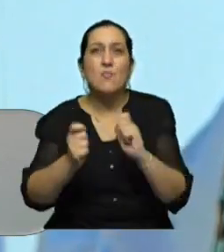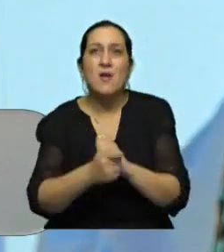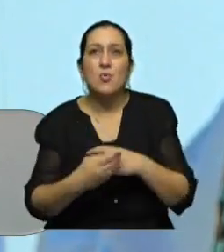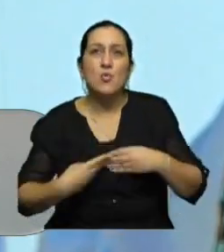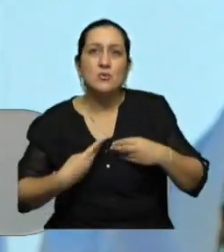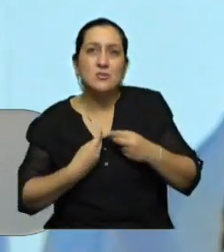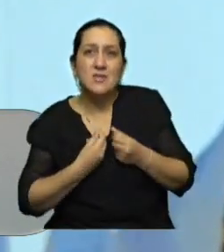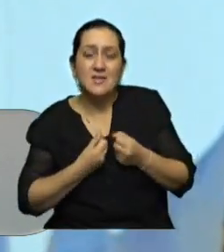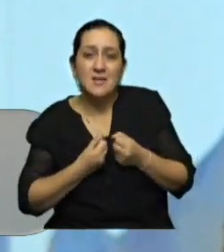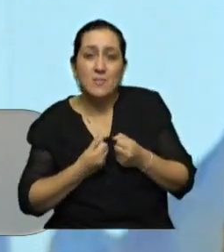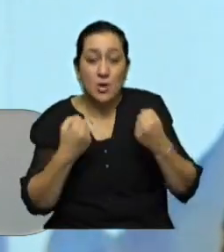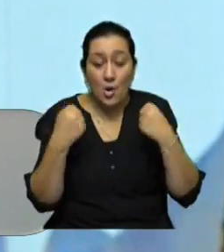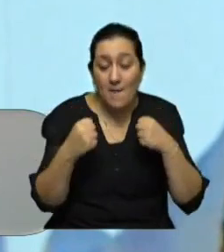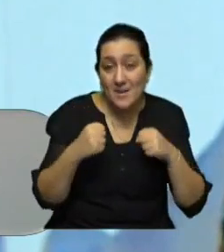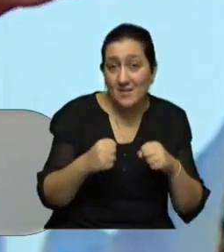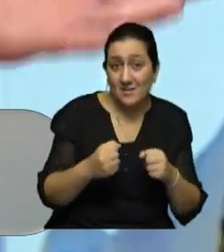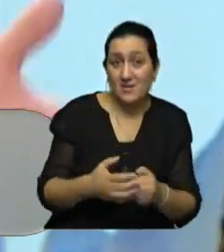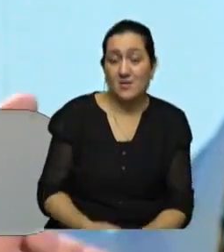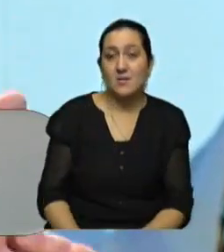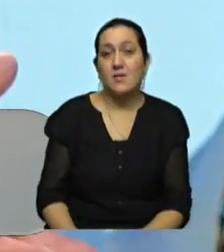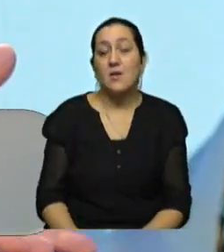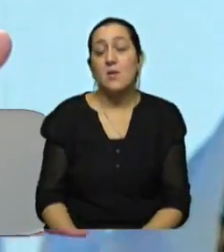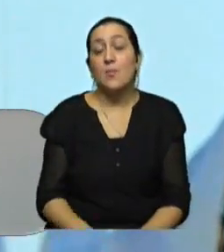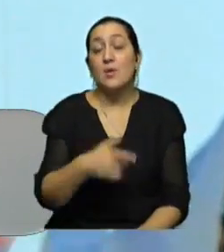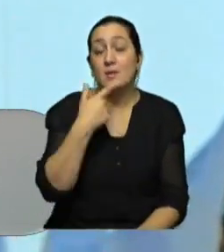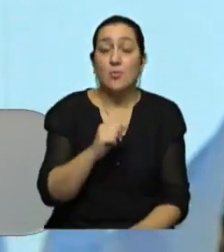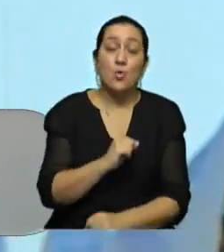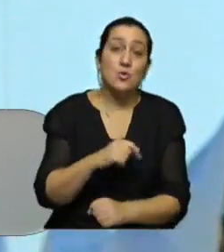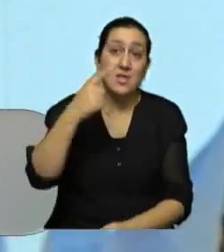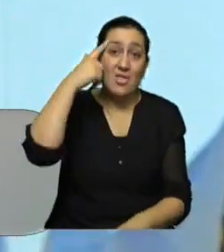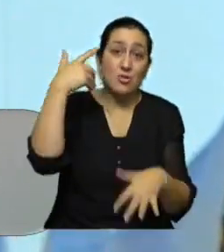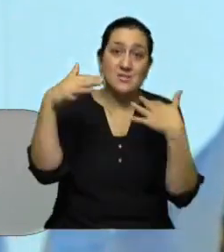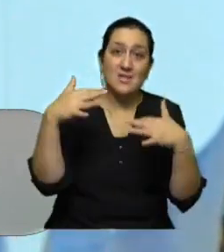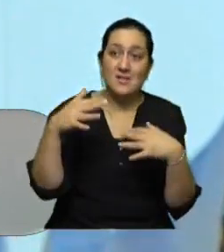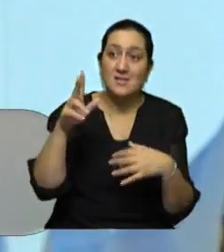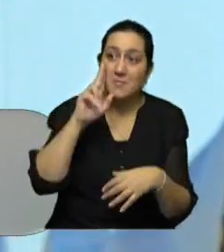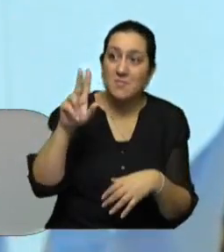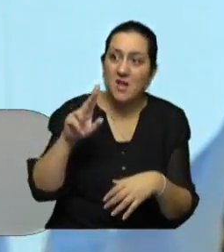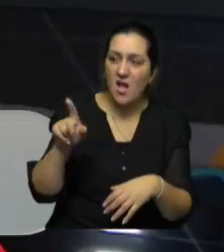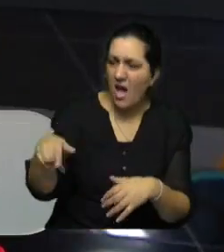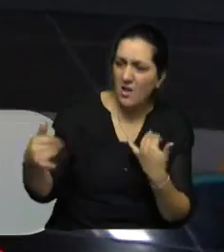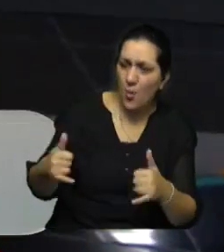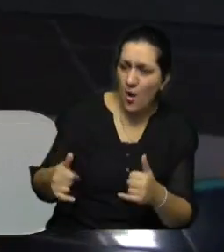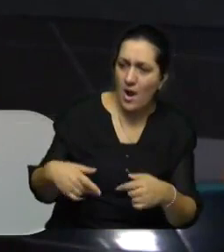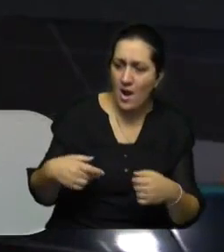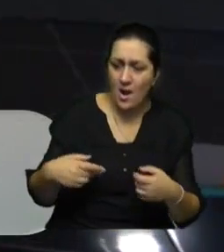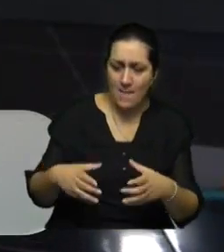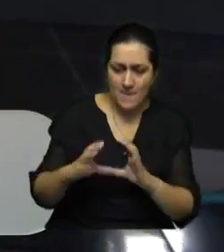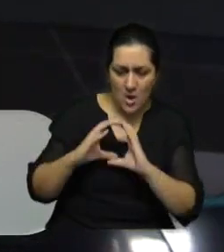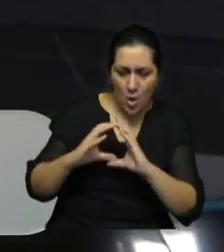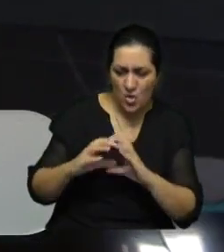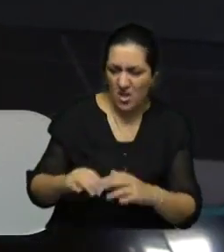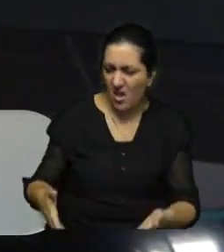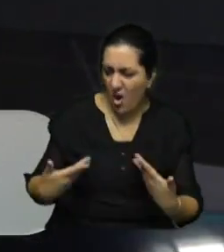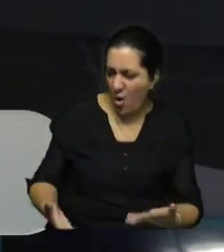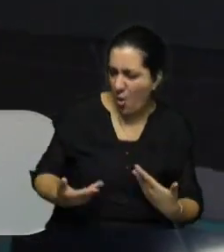poder vincularme con mi comunidad, que soy un adolescente quizás, que siempre soy visto el que juega en la pelota, el que jode, el que molesta. Sin